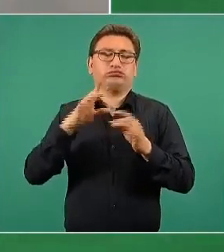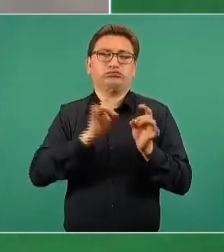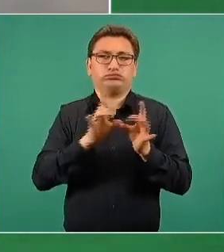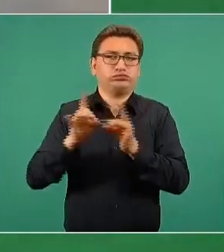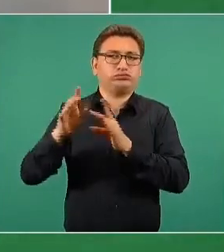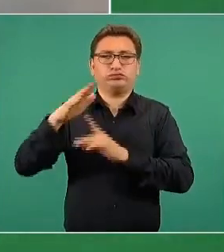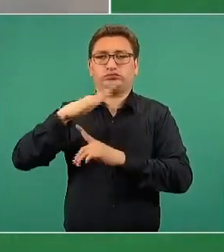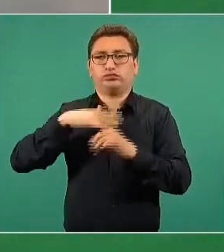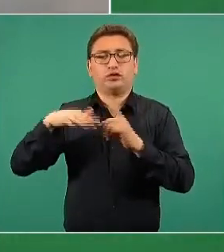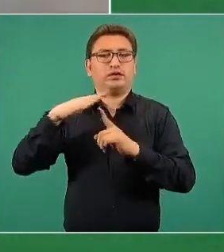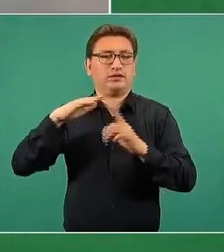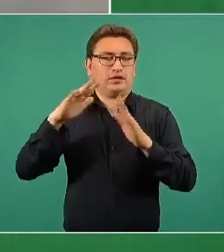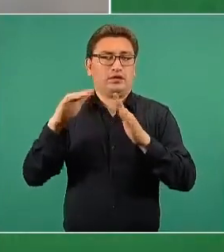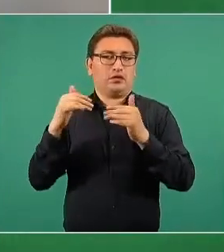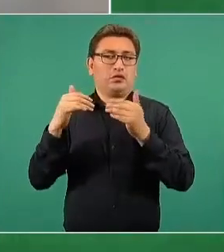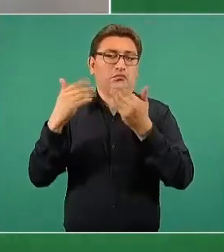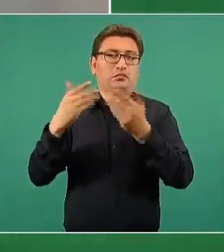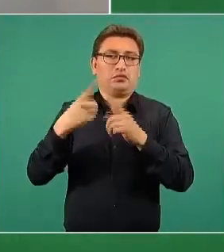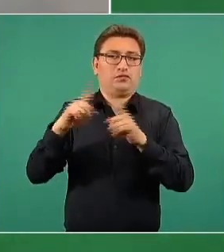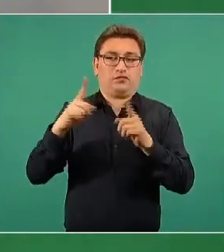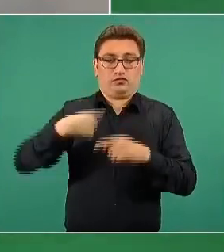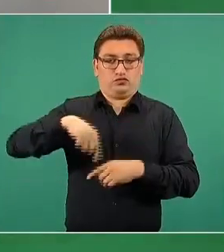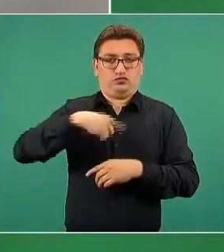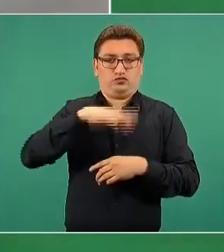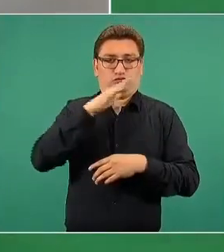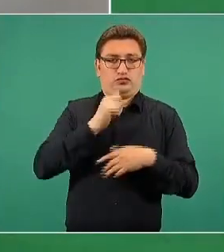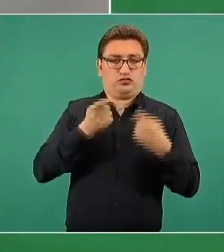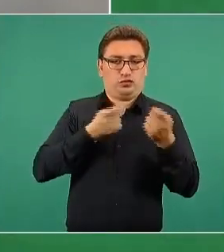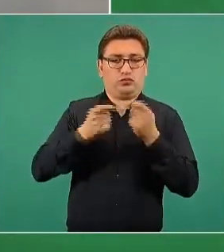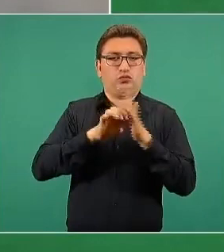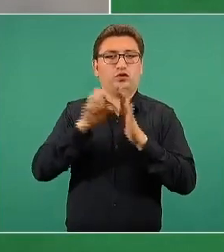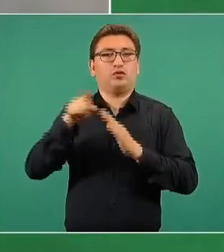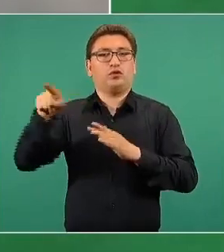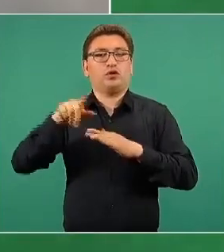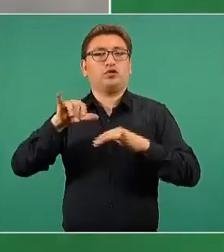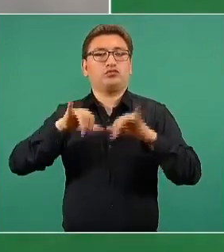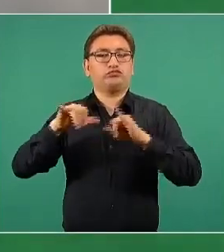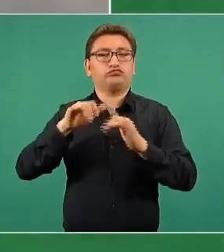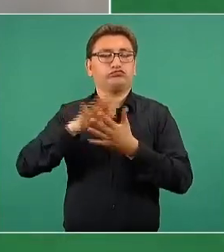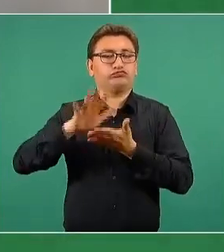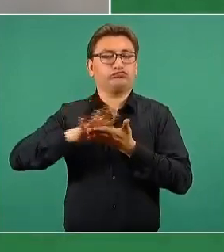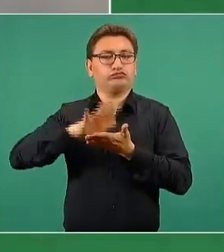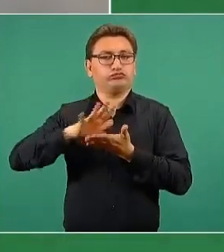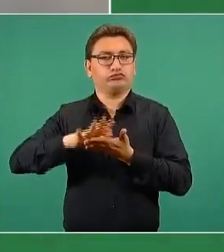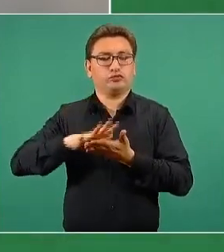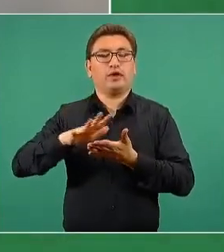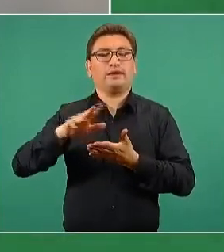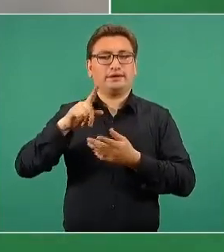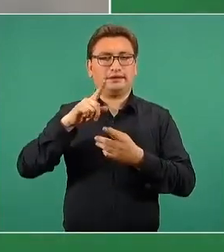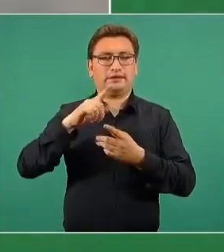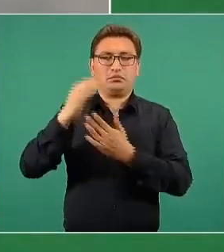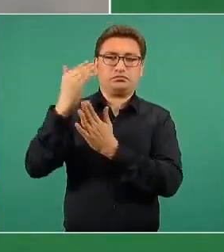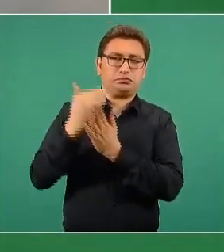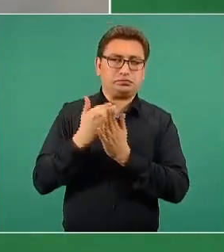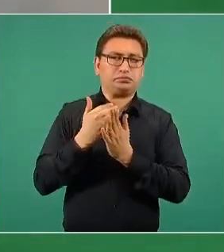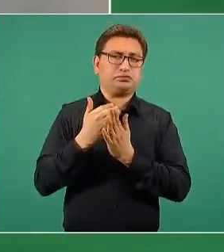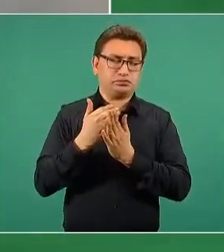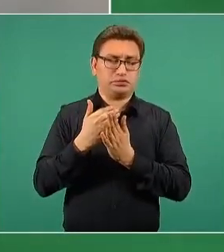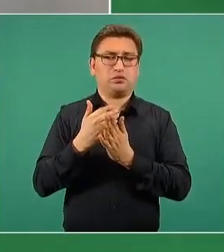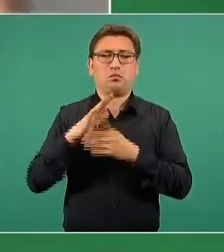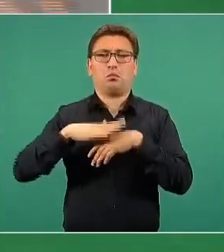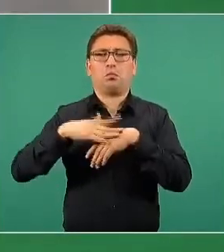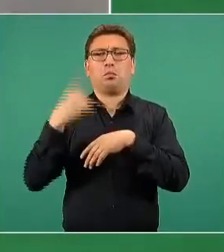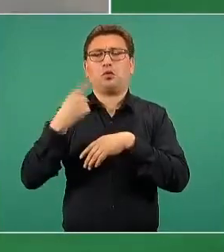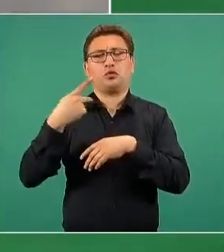que son ajenos a nosotros, que pudieran ser disminución en la producción de los laboratorios